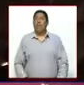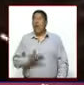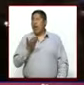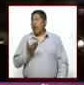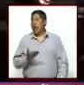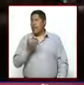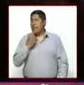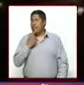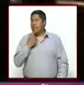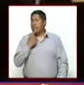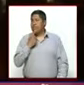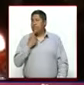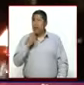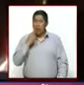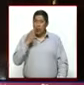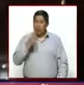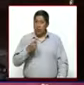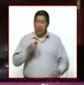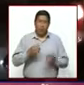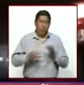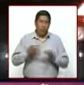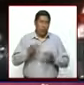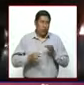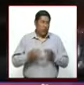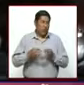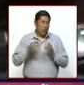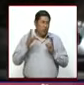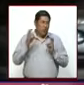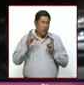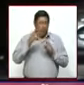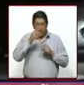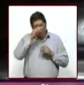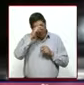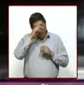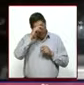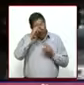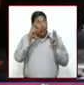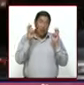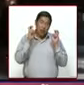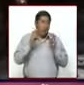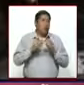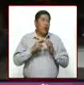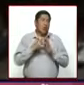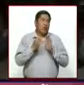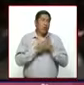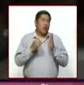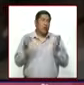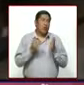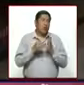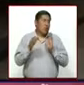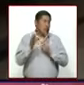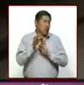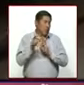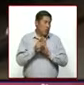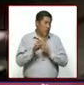Existe una sentencia dentro de lo que han llamado o han mal llamado resoluciones contrarias a la Constitución,